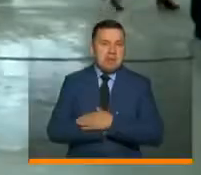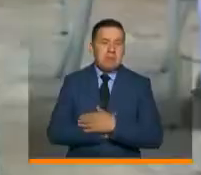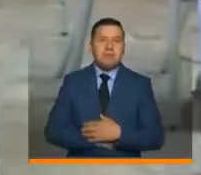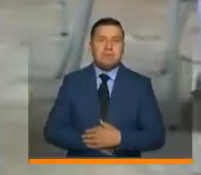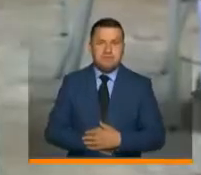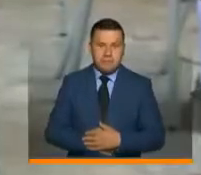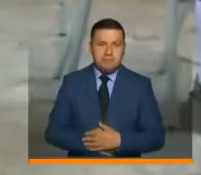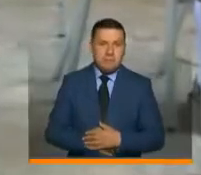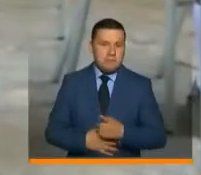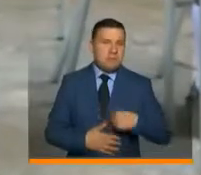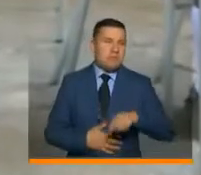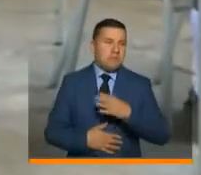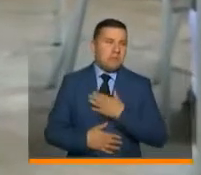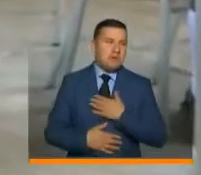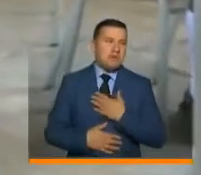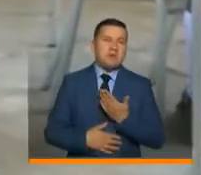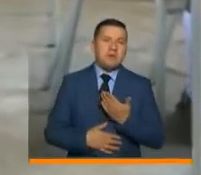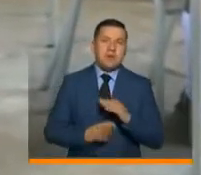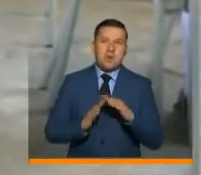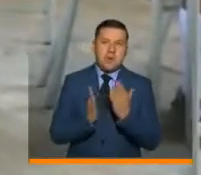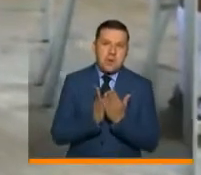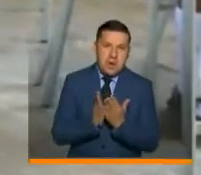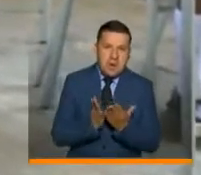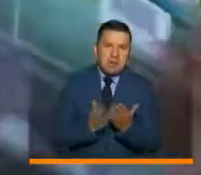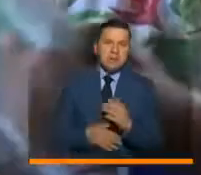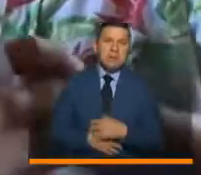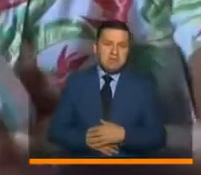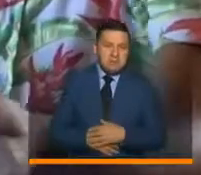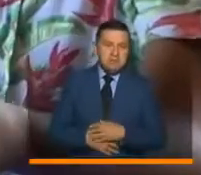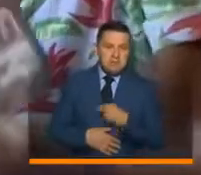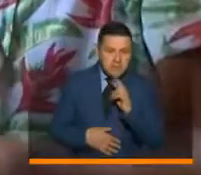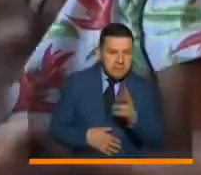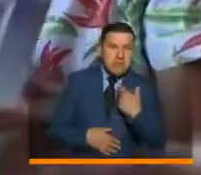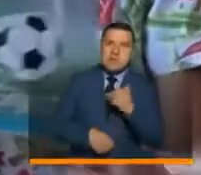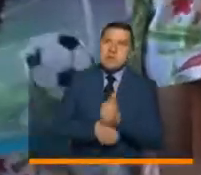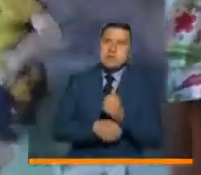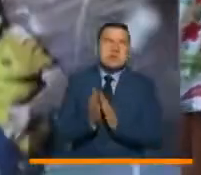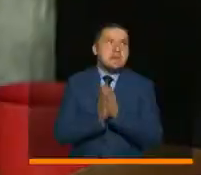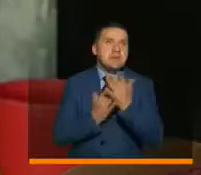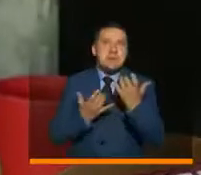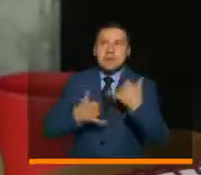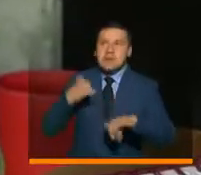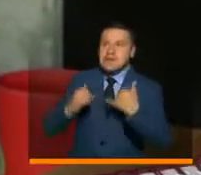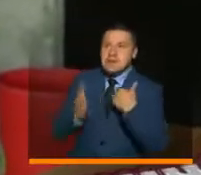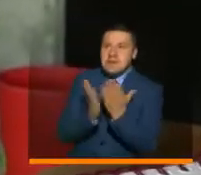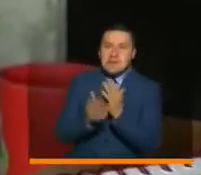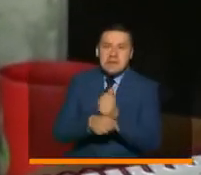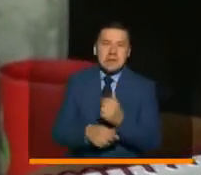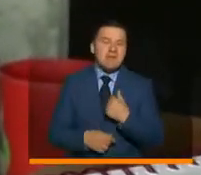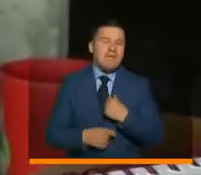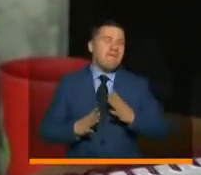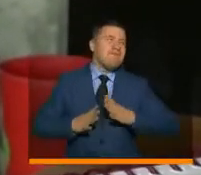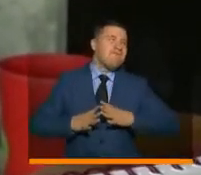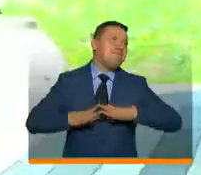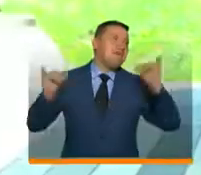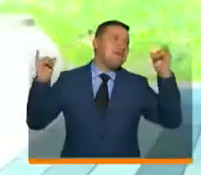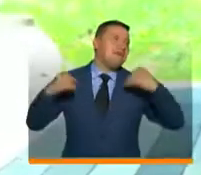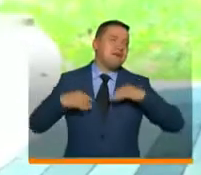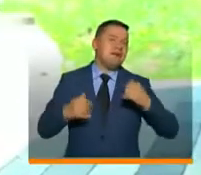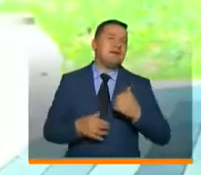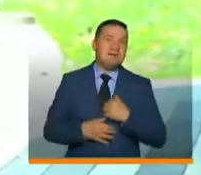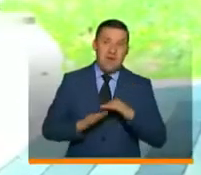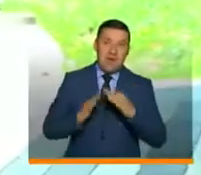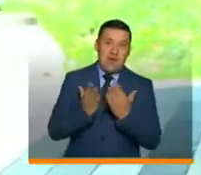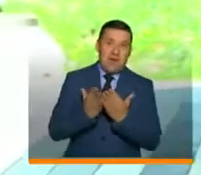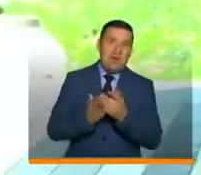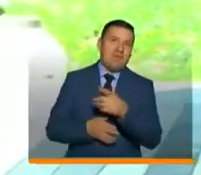maravilloso. Lo que más extrañaba era el colegio, era hacer tareas, jugar. Me sentí feliz porque el